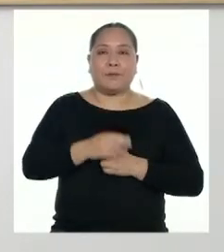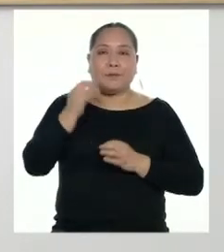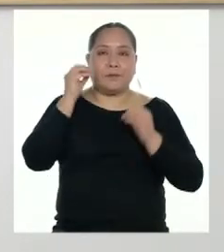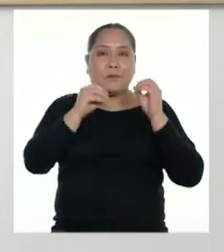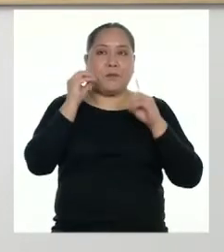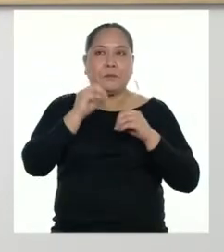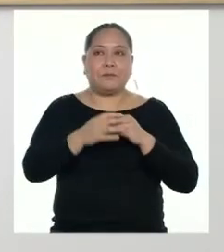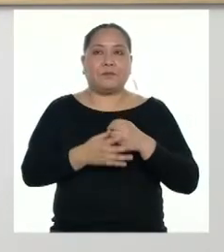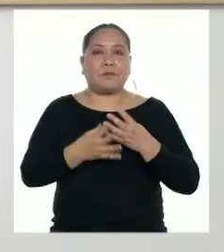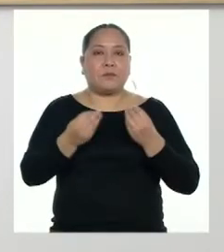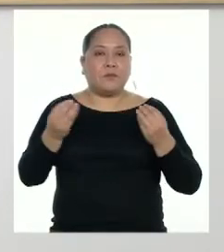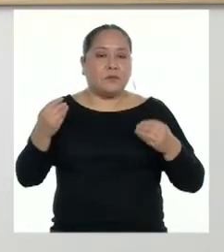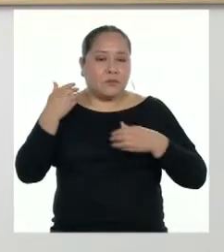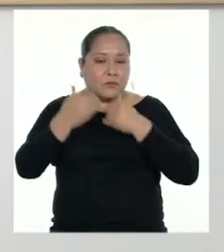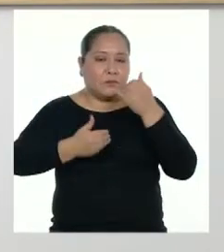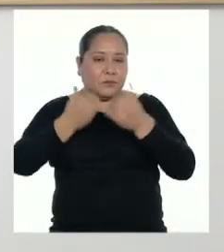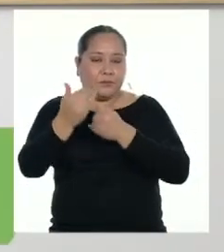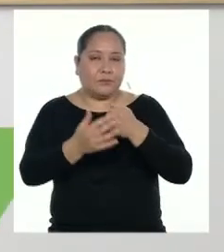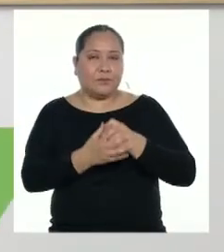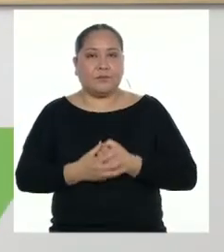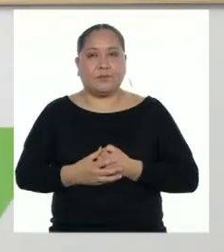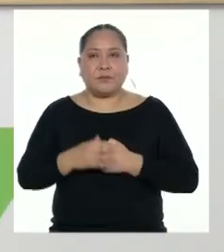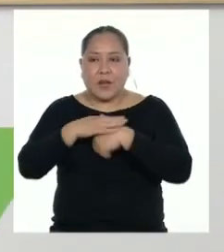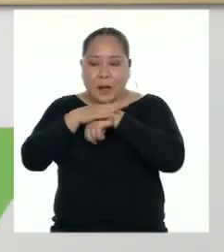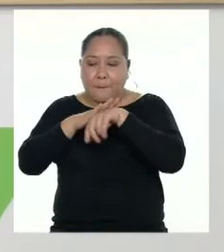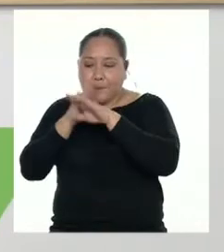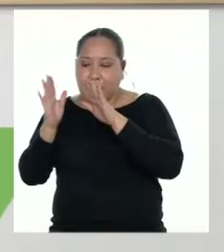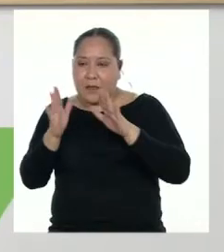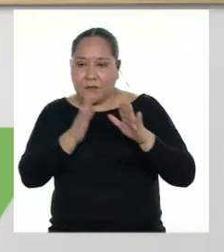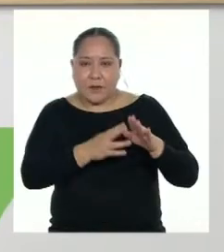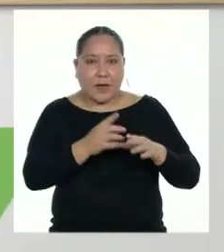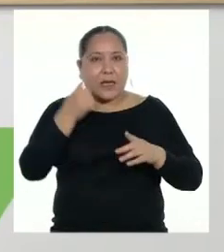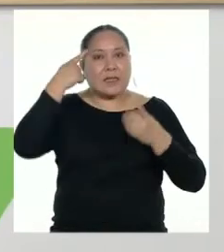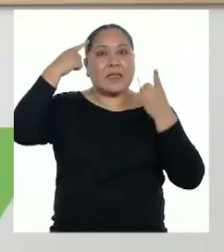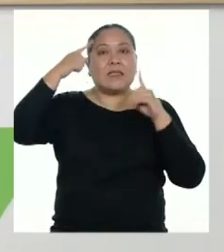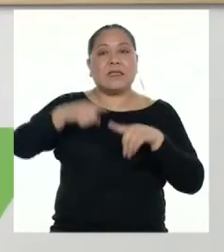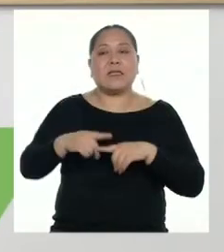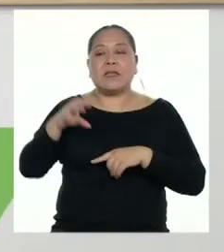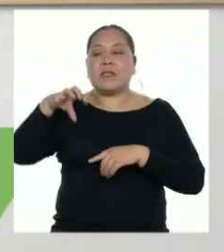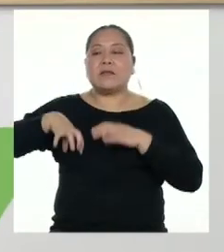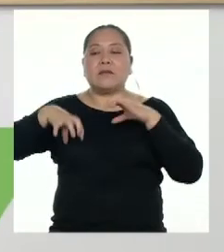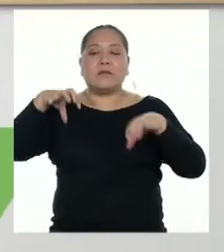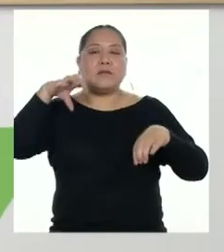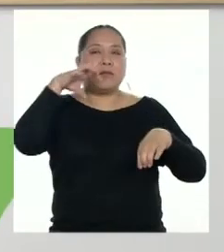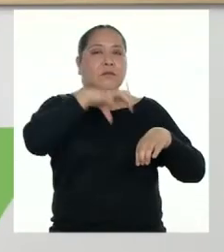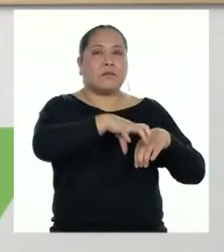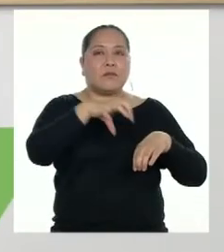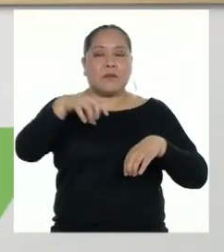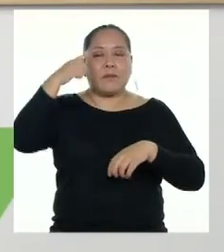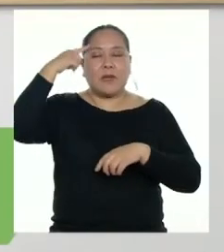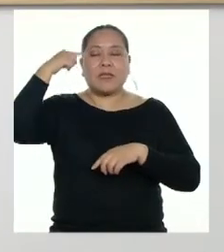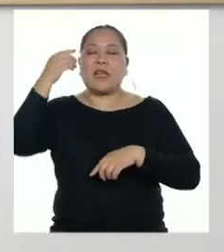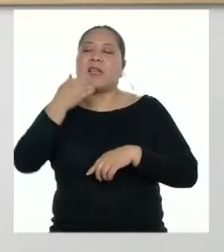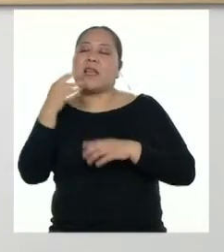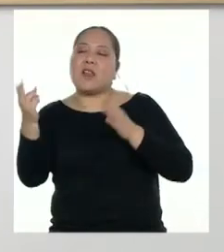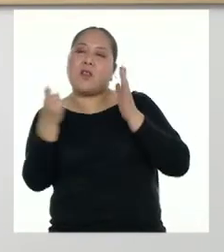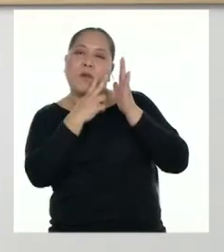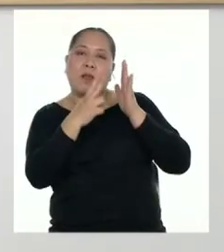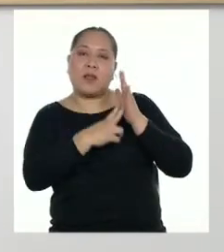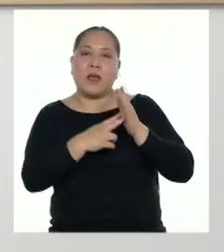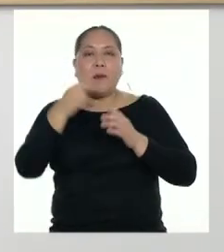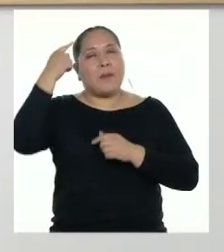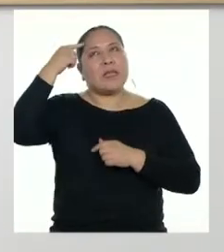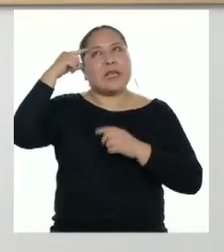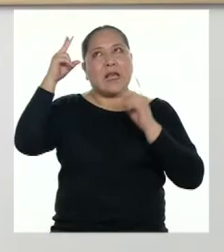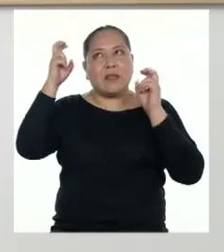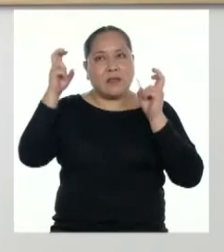determina el resto de procesos. Planificar es tomar decisiones, pensar en el destinatario, el tema